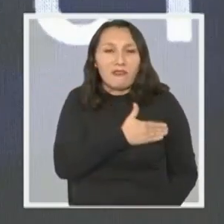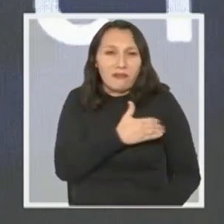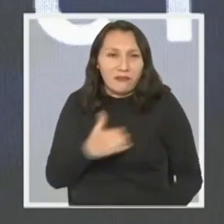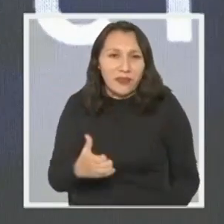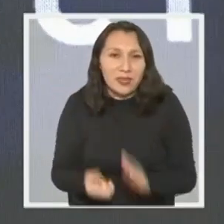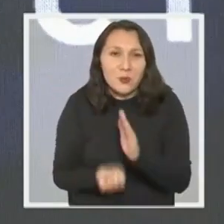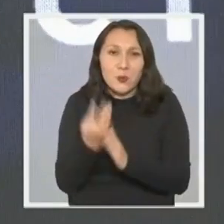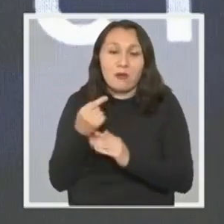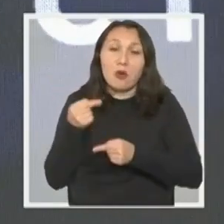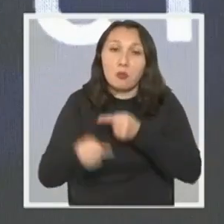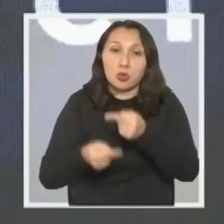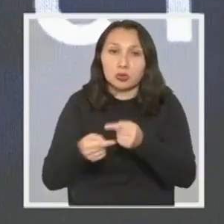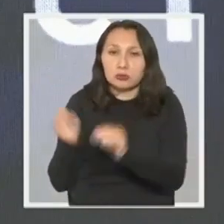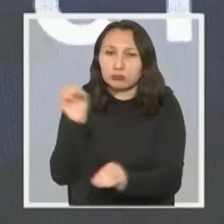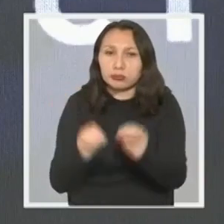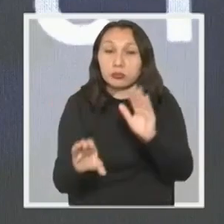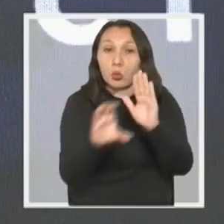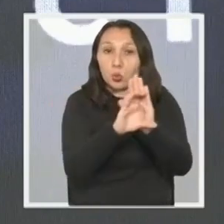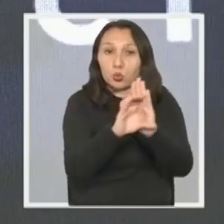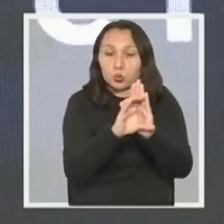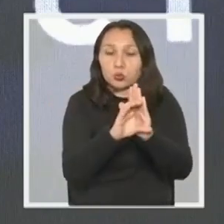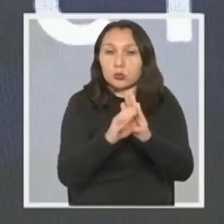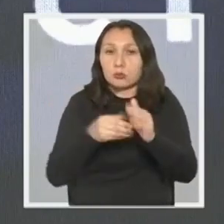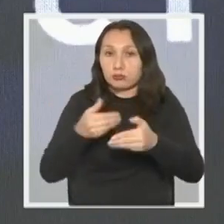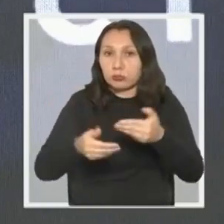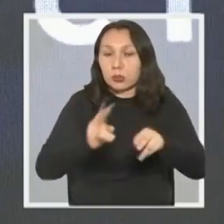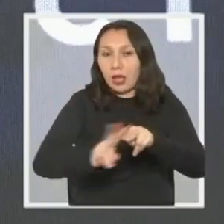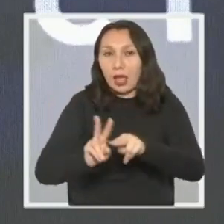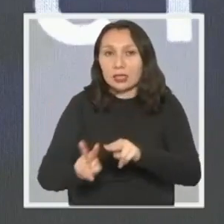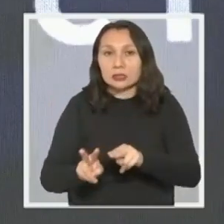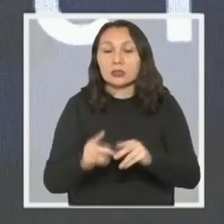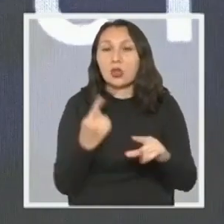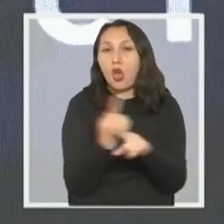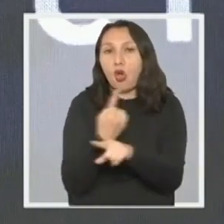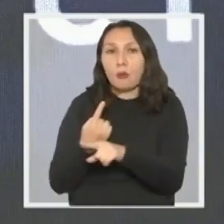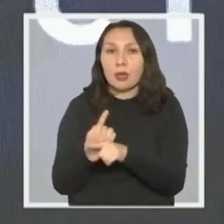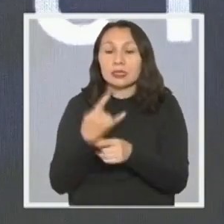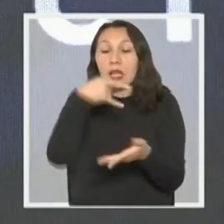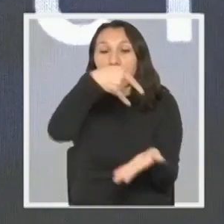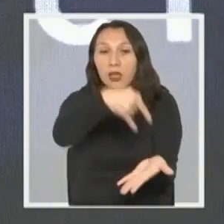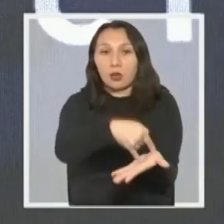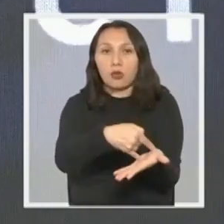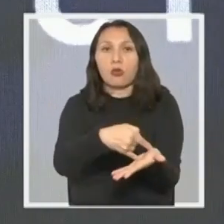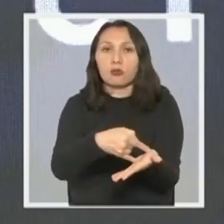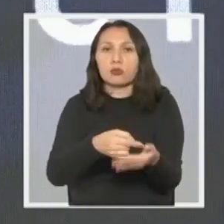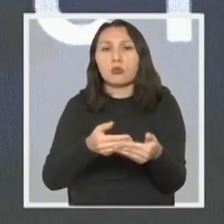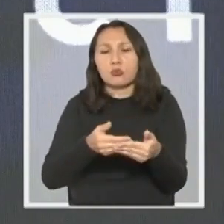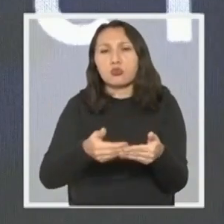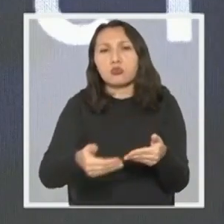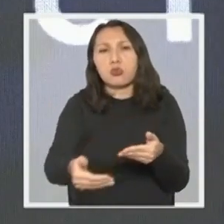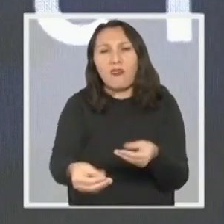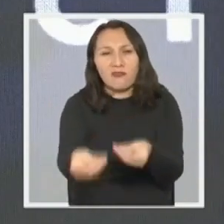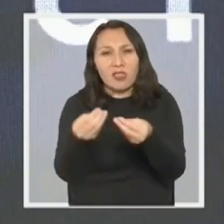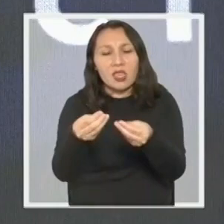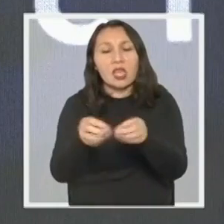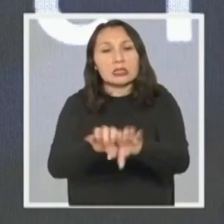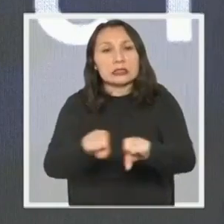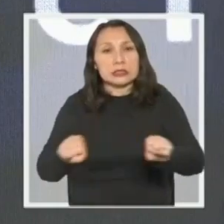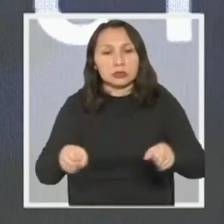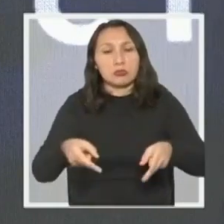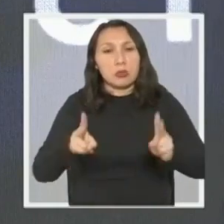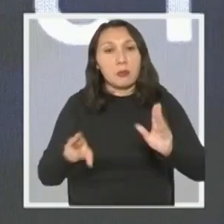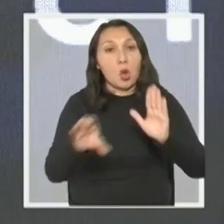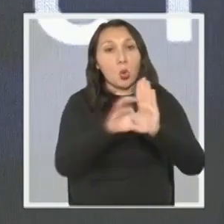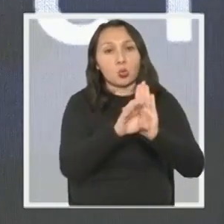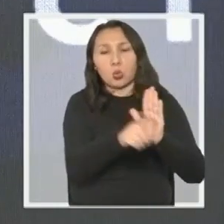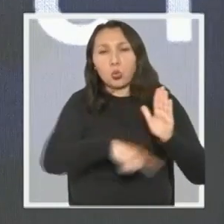nuevo proceso constituyente que se está llevando adelante en las conversaciones en el Congreso va a llegar a buen puerto y nos va a permitir tener una constitución de la cual nos sintamos